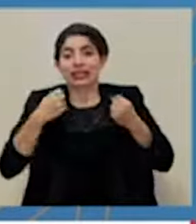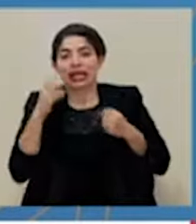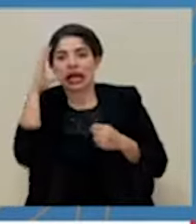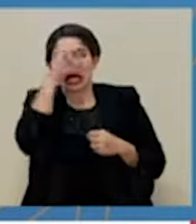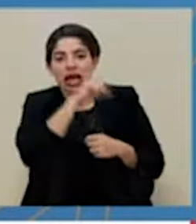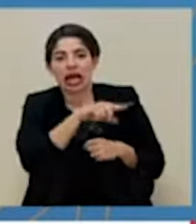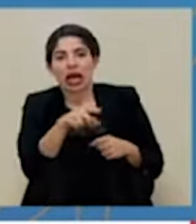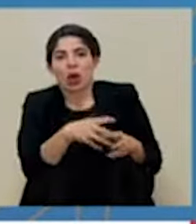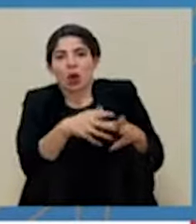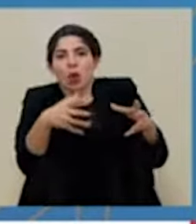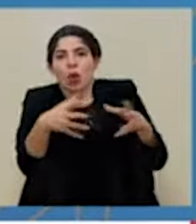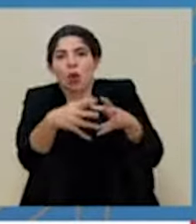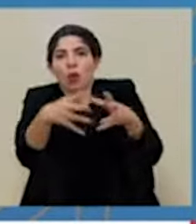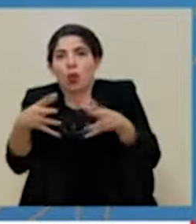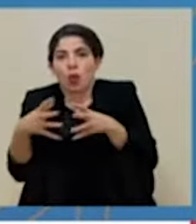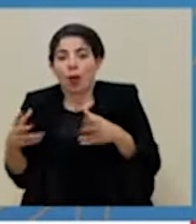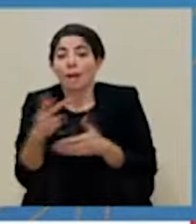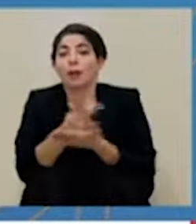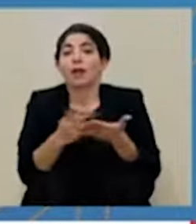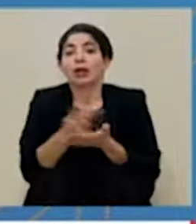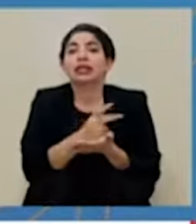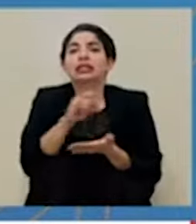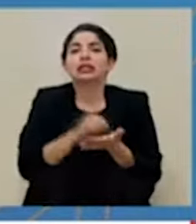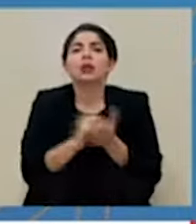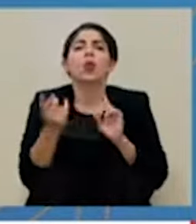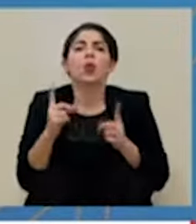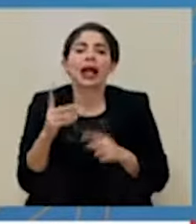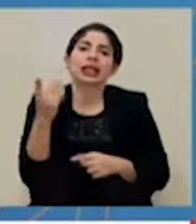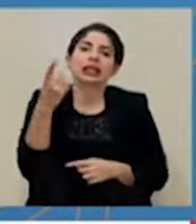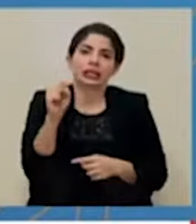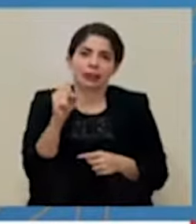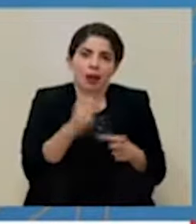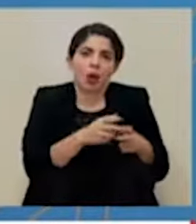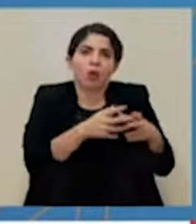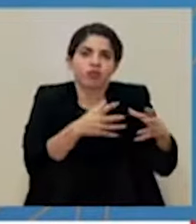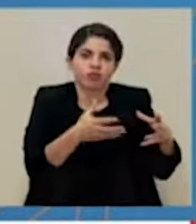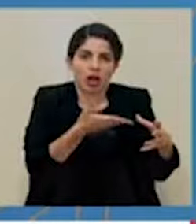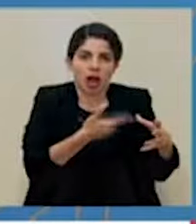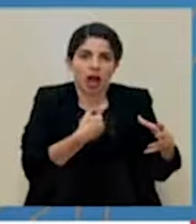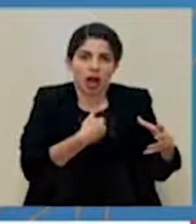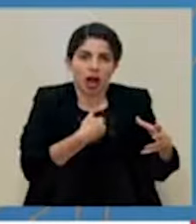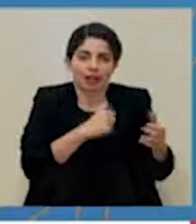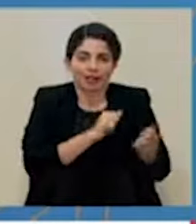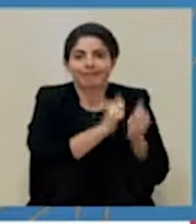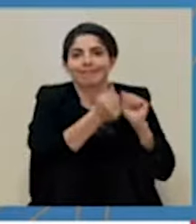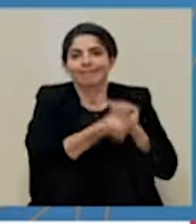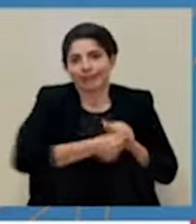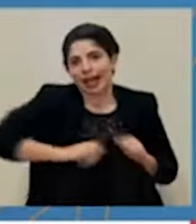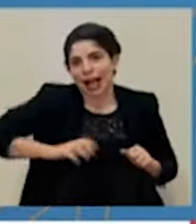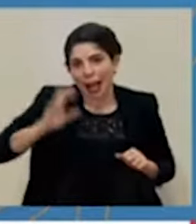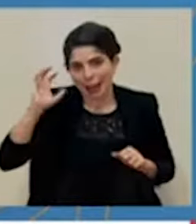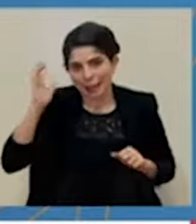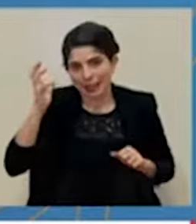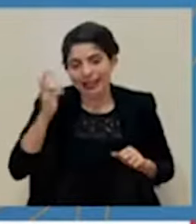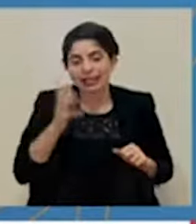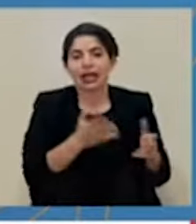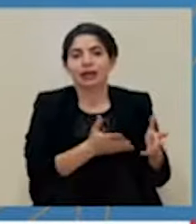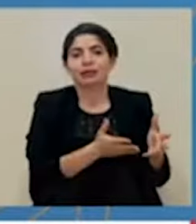Salud. En la provincia de San José, el Cantón de Desamparados, obtiene la condición de alerta amarilla,